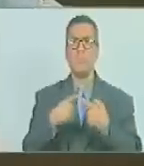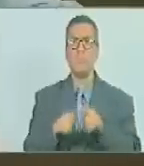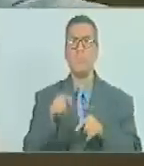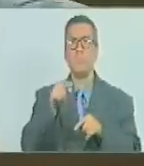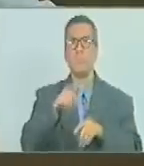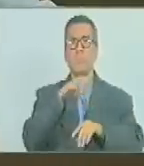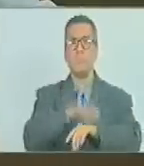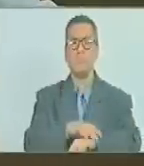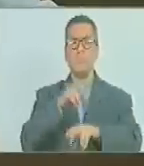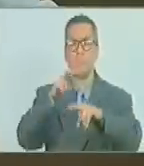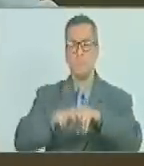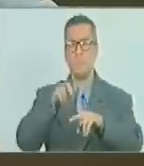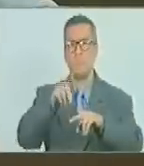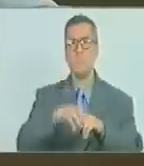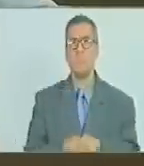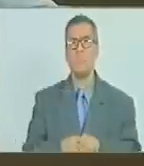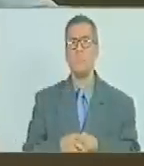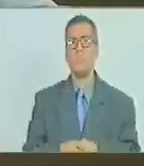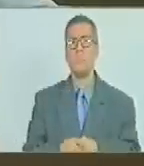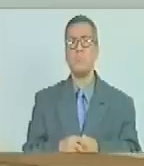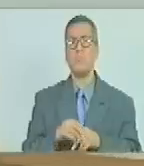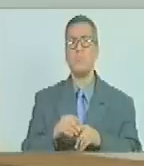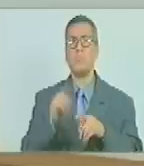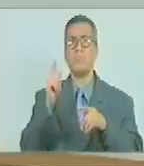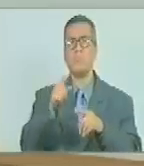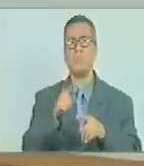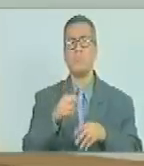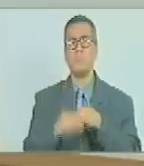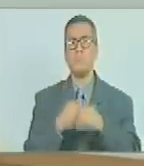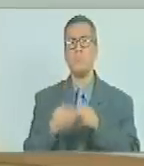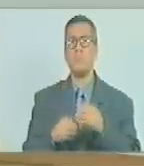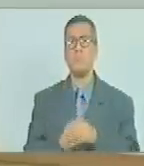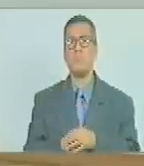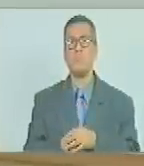aquí, a la que le arrogo y le atribuyo